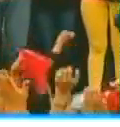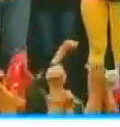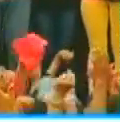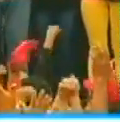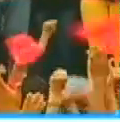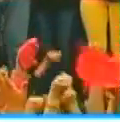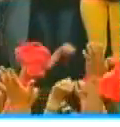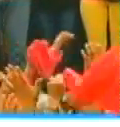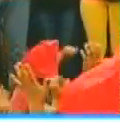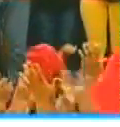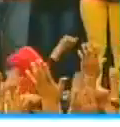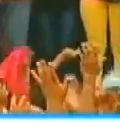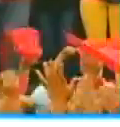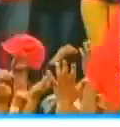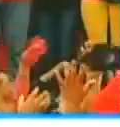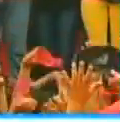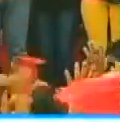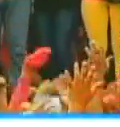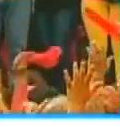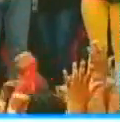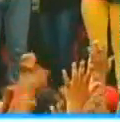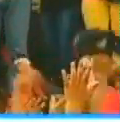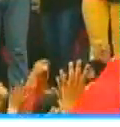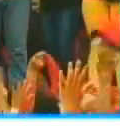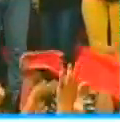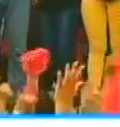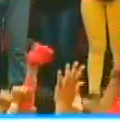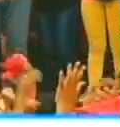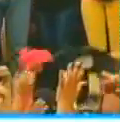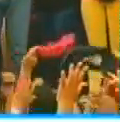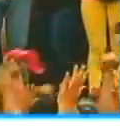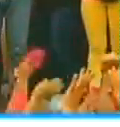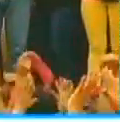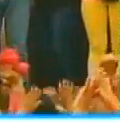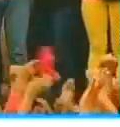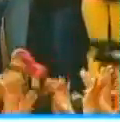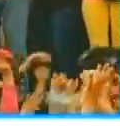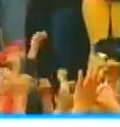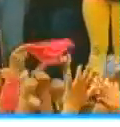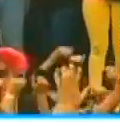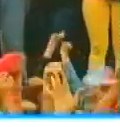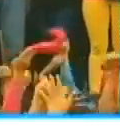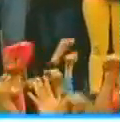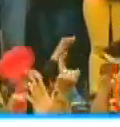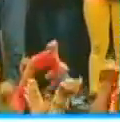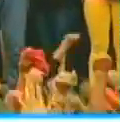Adelante, gracias, Apure. Que Dios los bendiga. Hasta la victoria siempre, Apure.